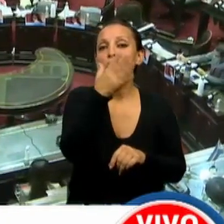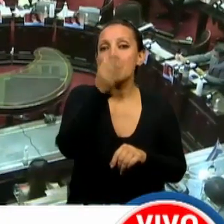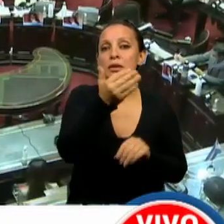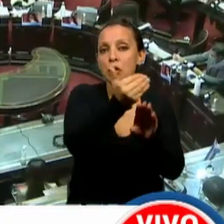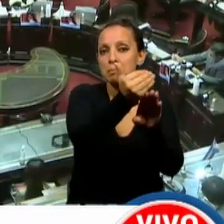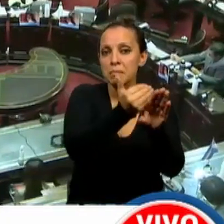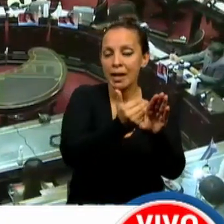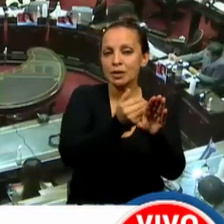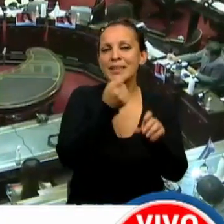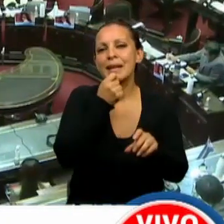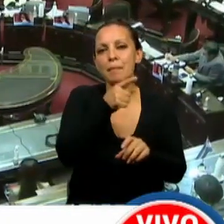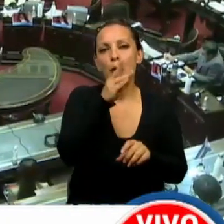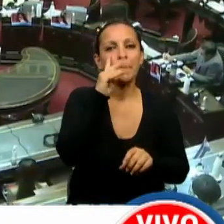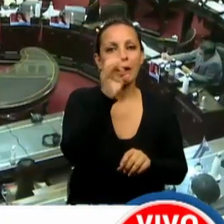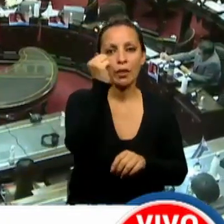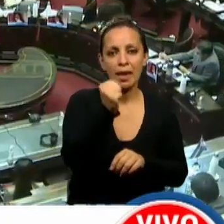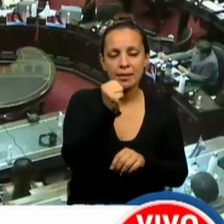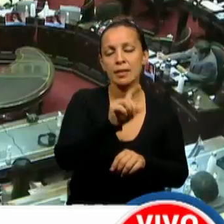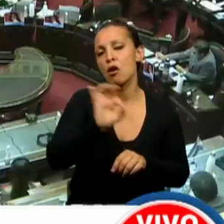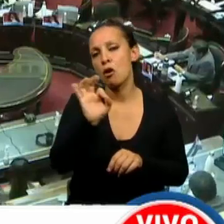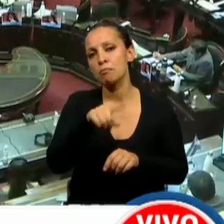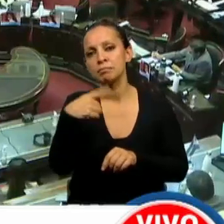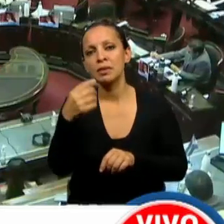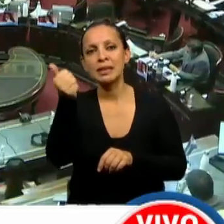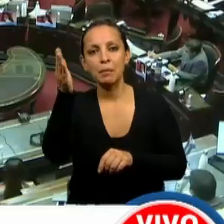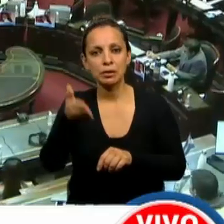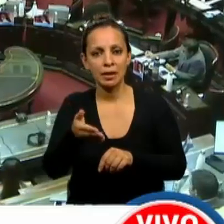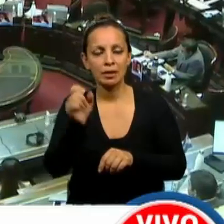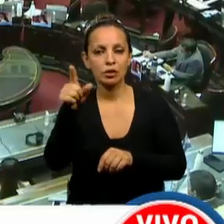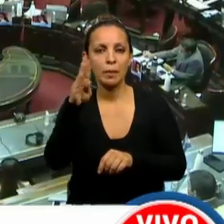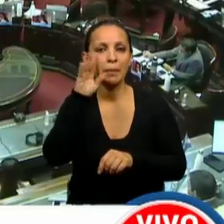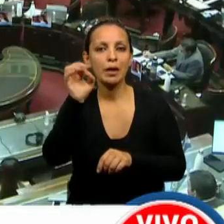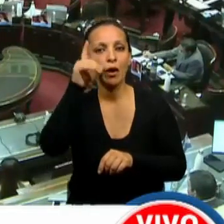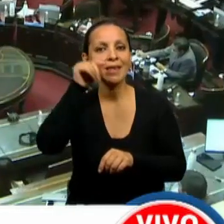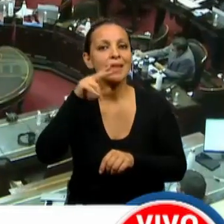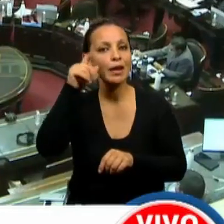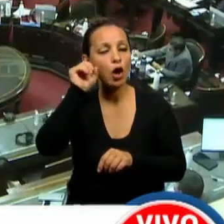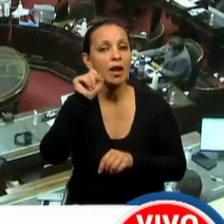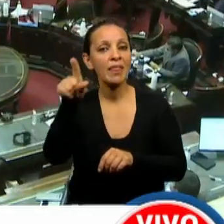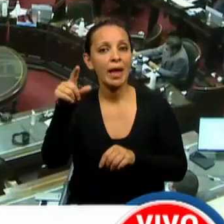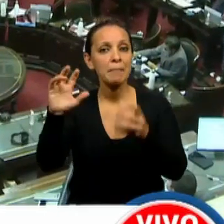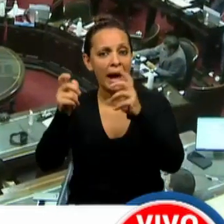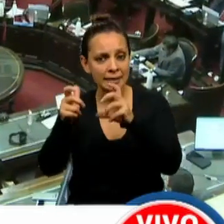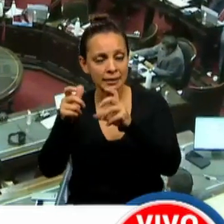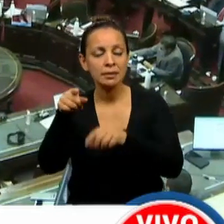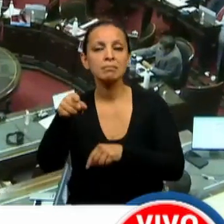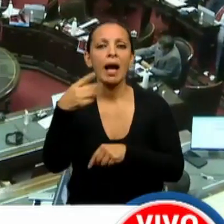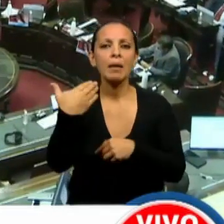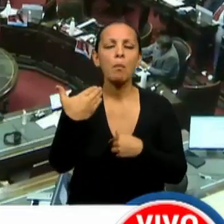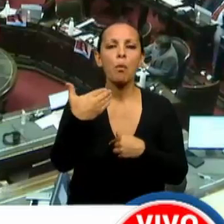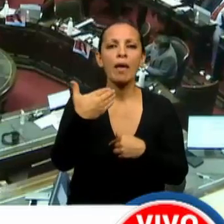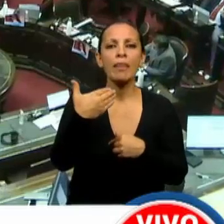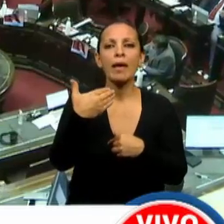caso del biodiesel o por debajo del 6% en el caso del bioetanol derivado de maíz tendrá carácter